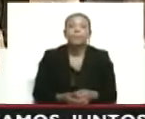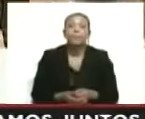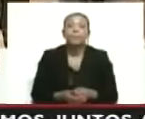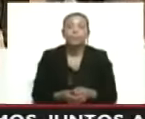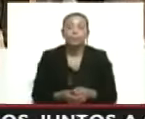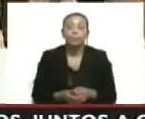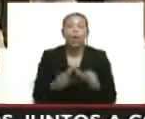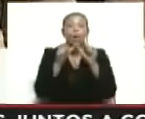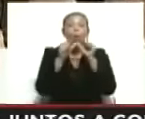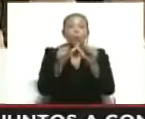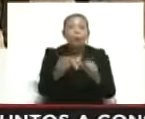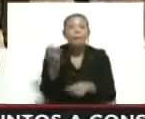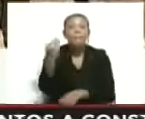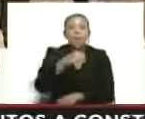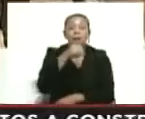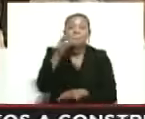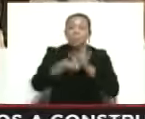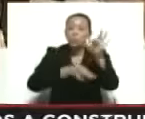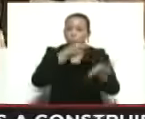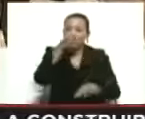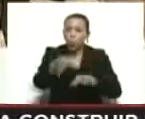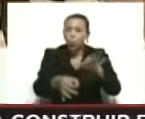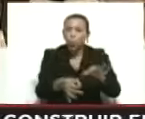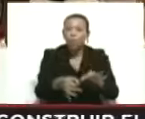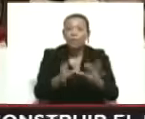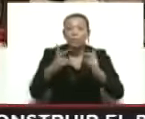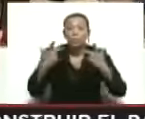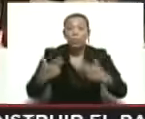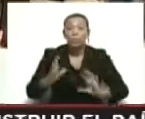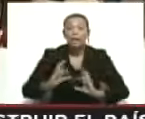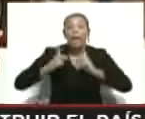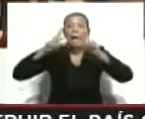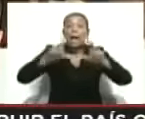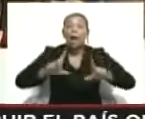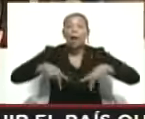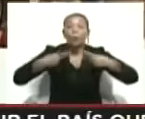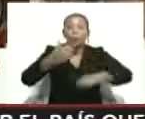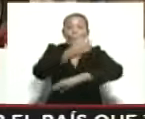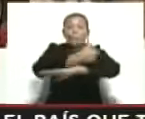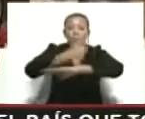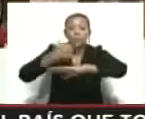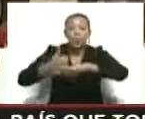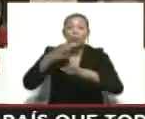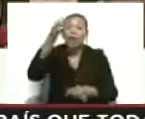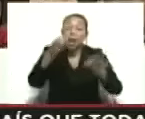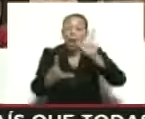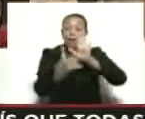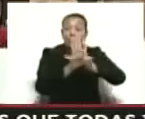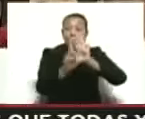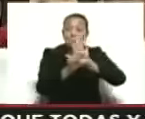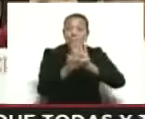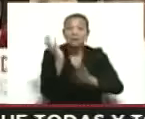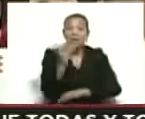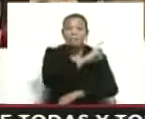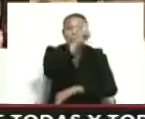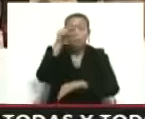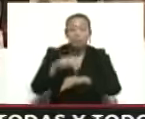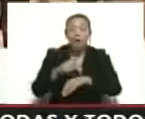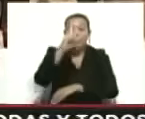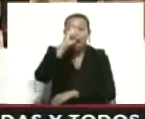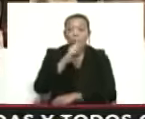Bien, continuamos llevándoles los detalles sobre esta sesión de instalación del periodo legislativo correspondiente a este